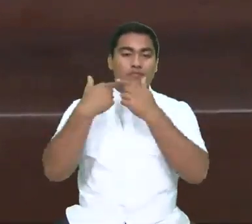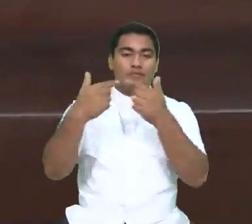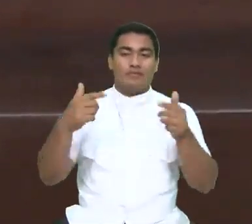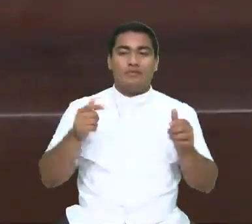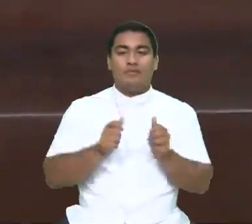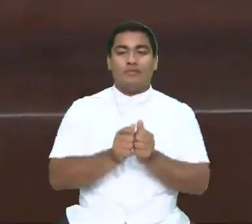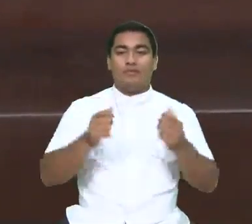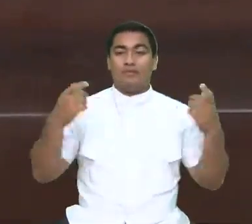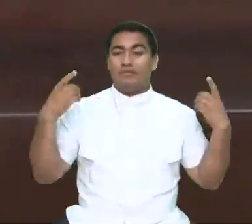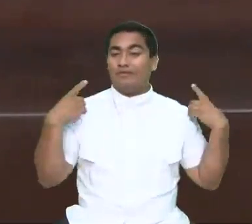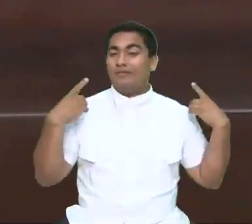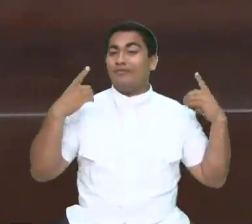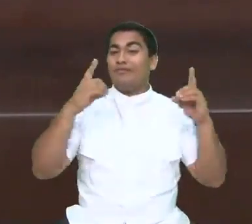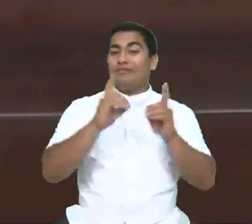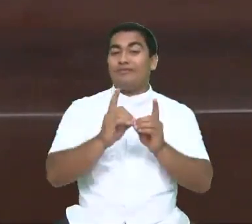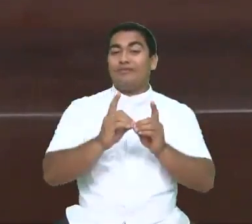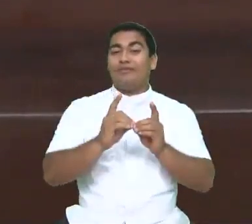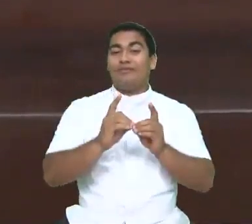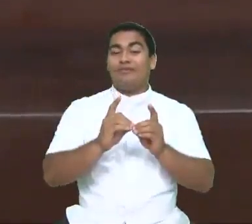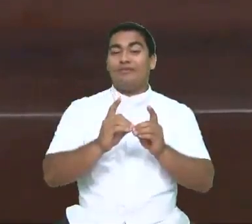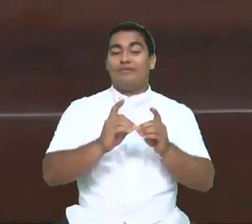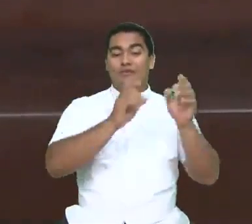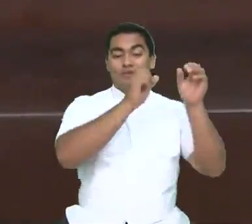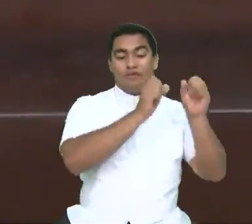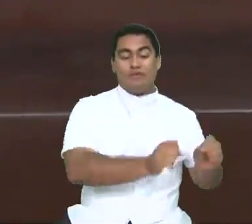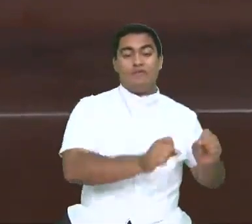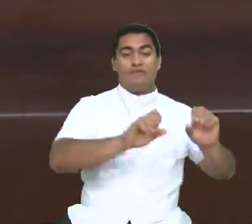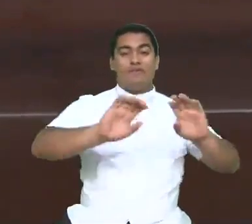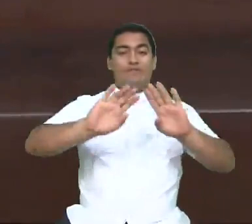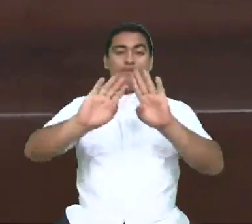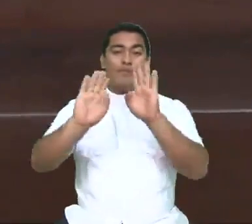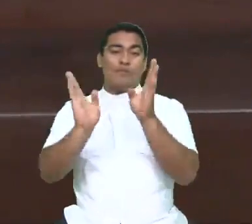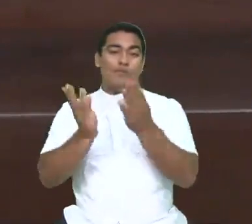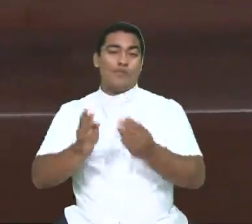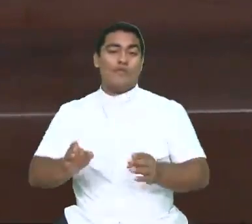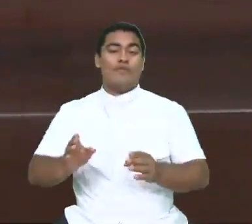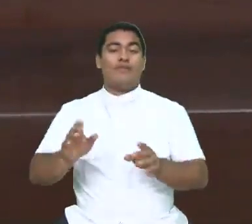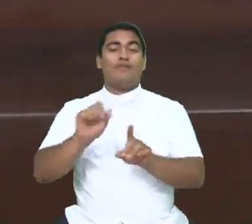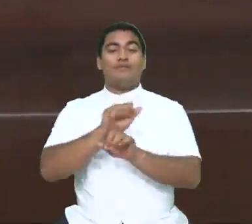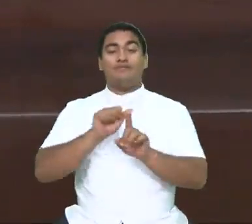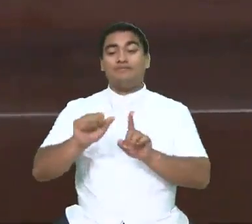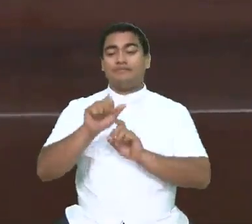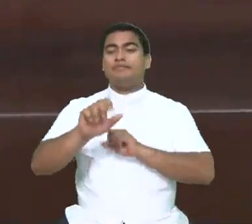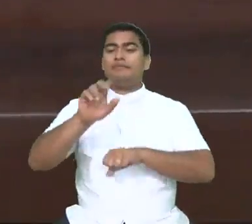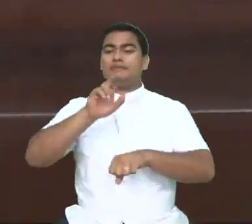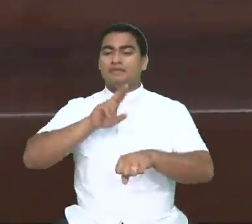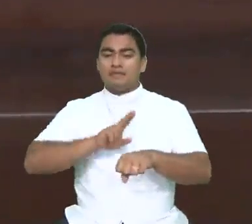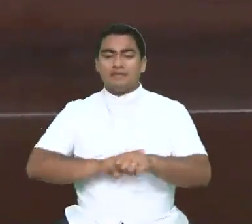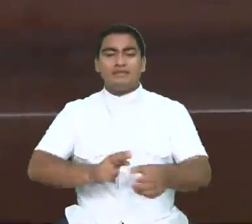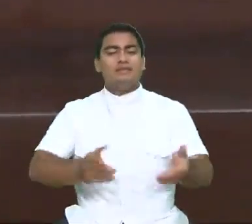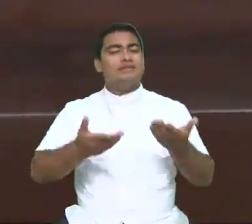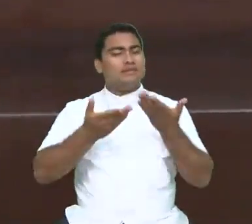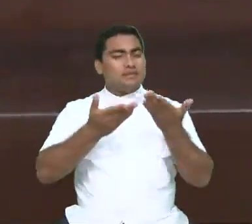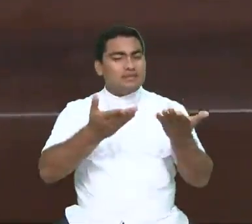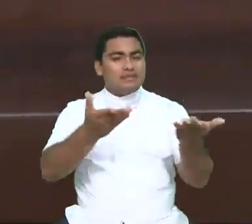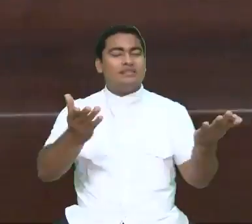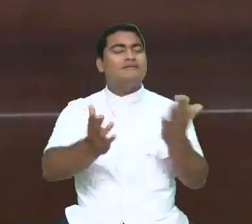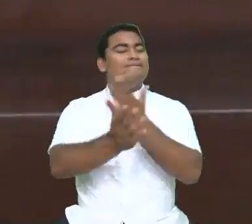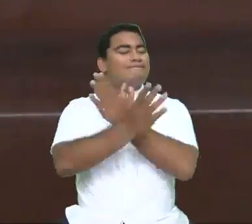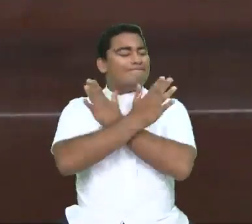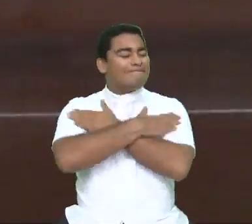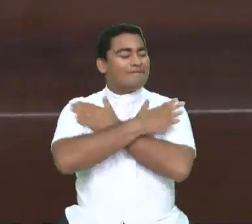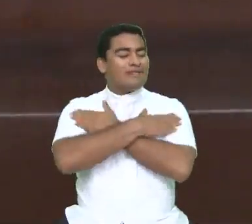Directiva, de la y los diputados, reciban un caluroso, fraterno